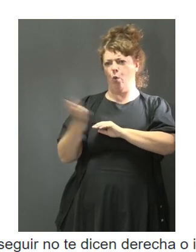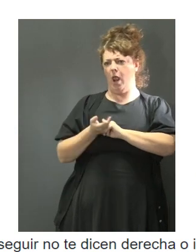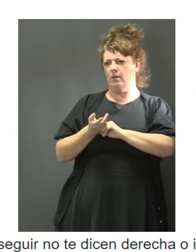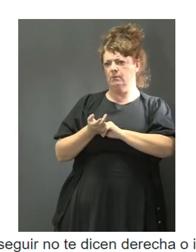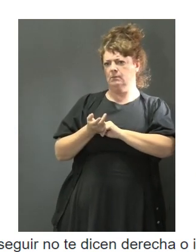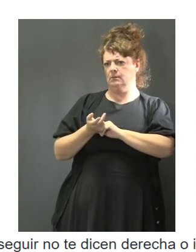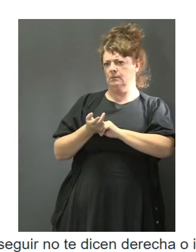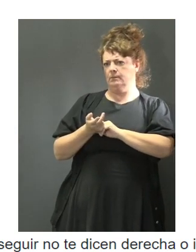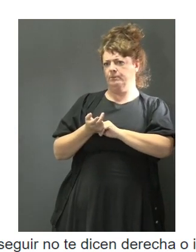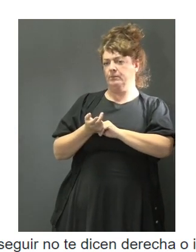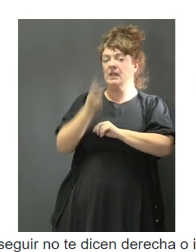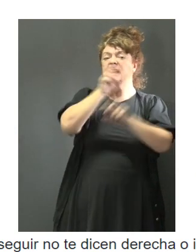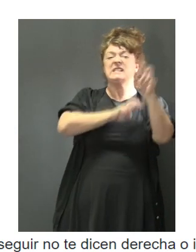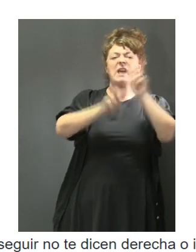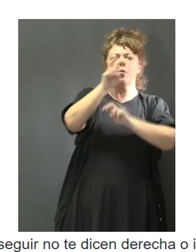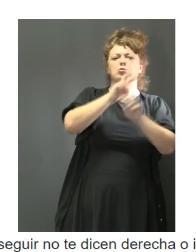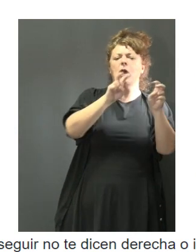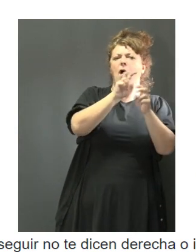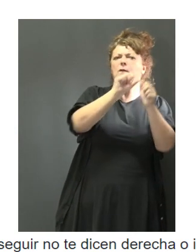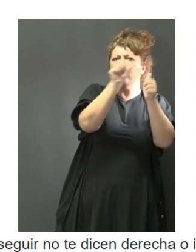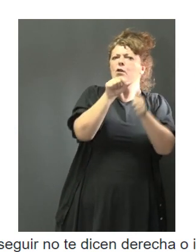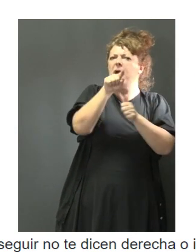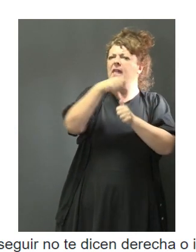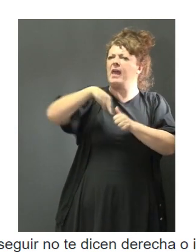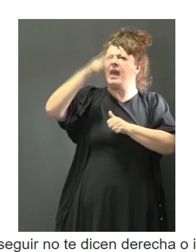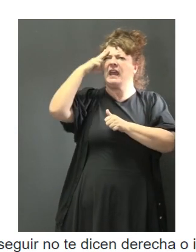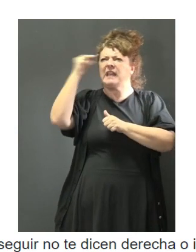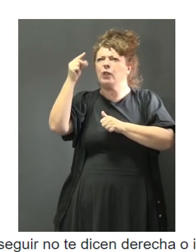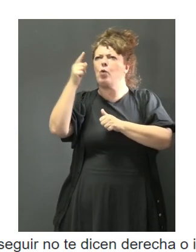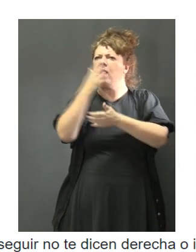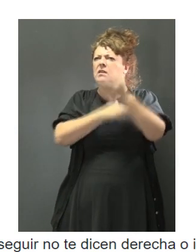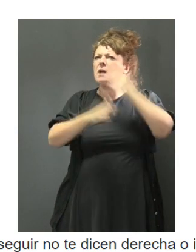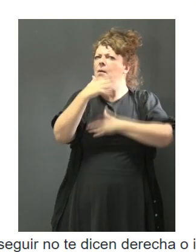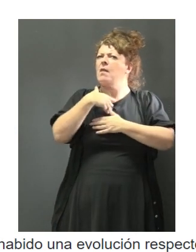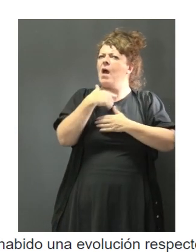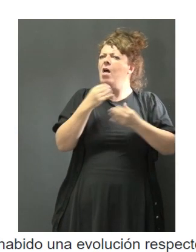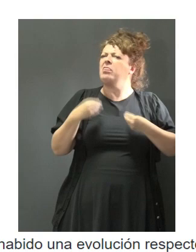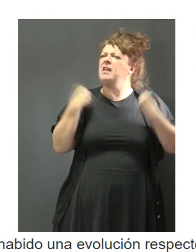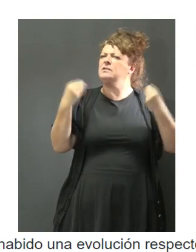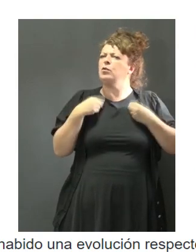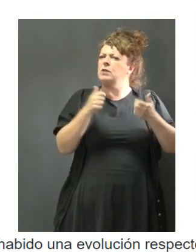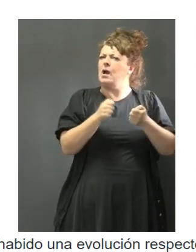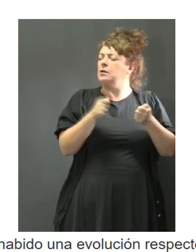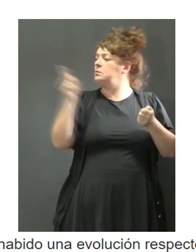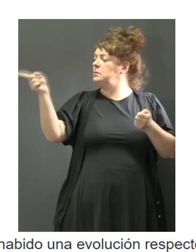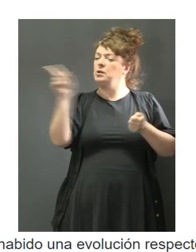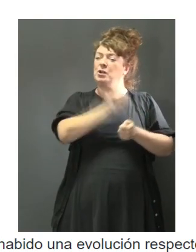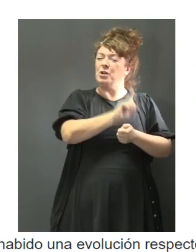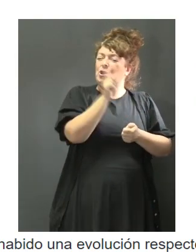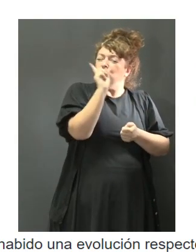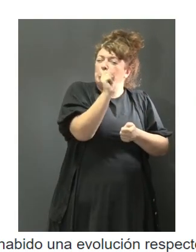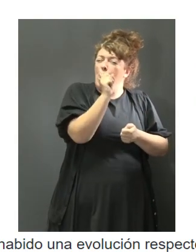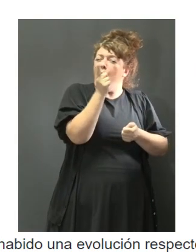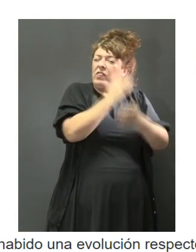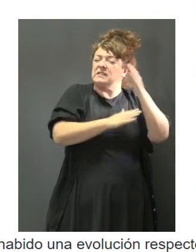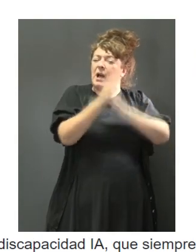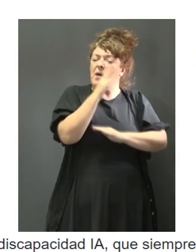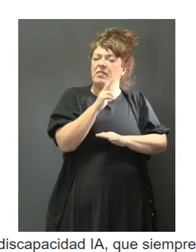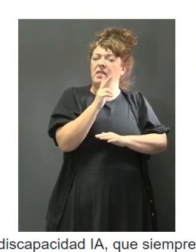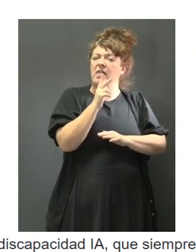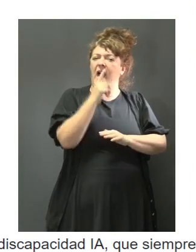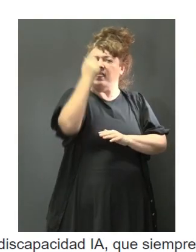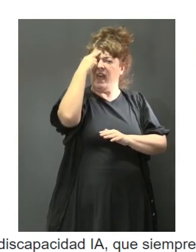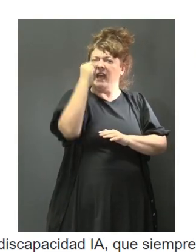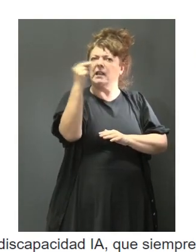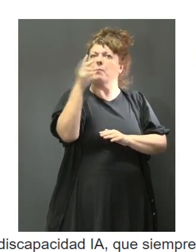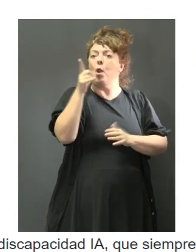que siempre se busca la forma de que ellos también puedan disfrutar de... Bueno, y no solo discapacidad intelectual, ¿no? Sino que puede ser a lo mejor un jugador